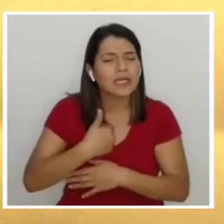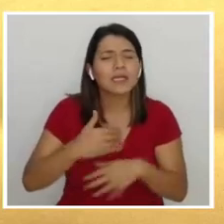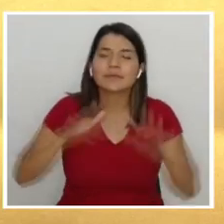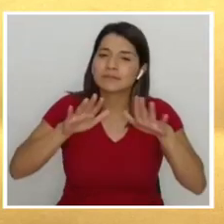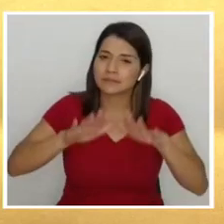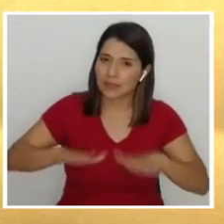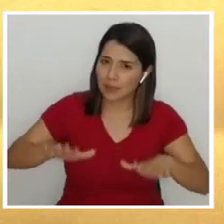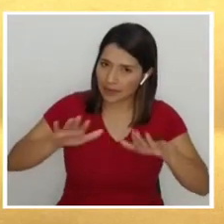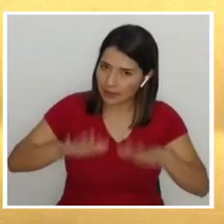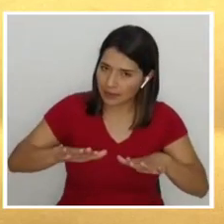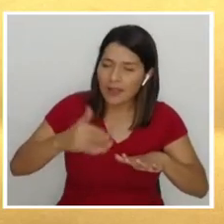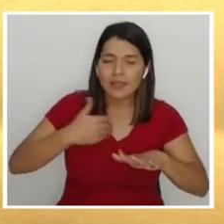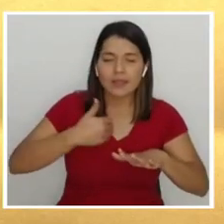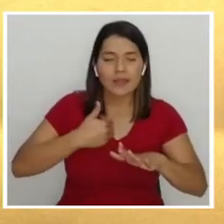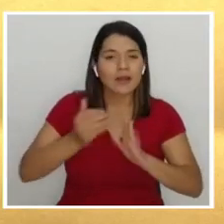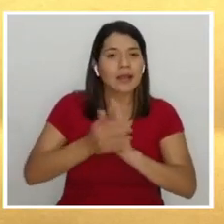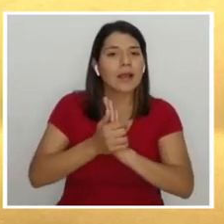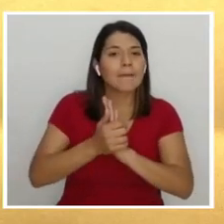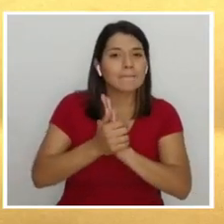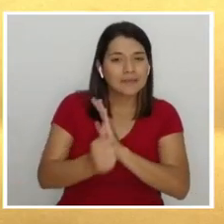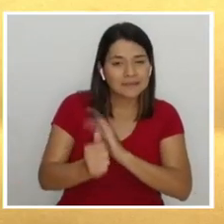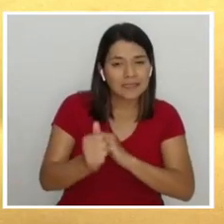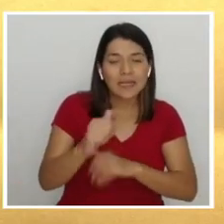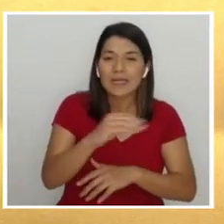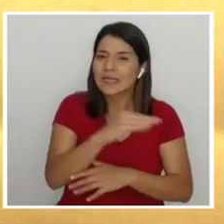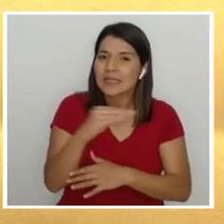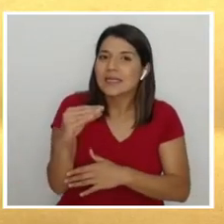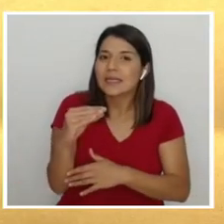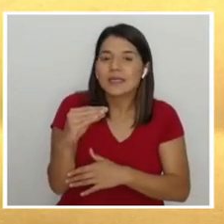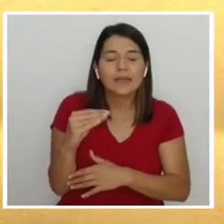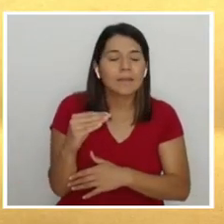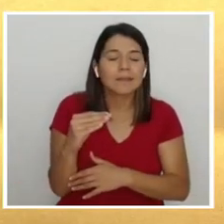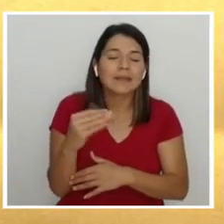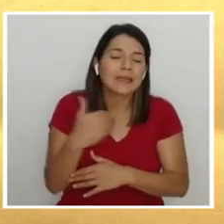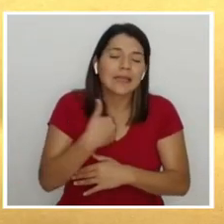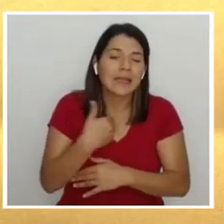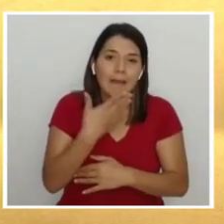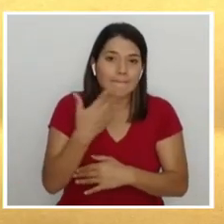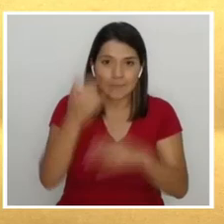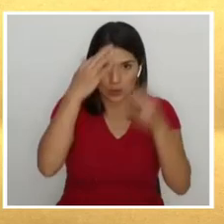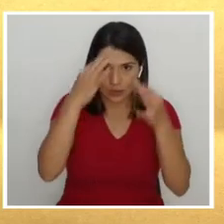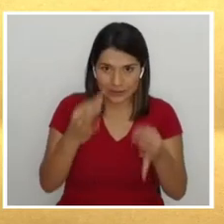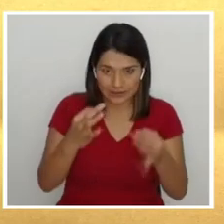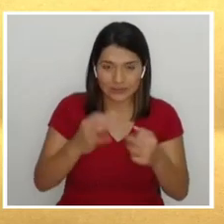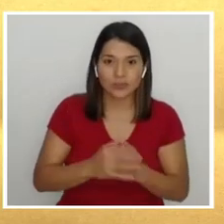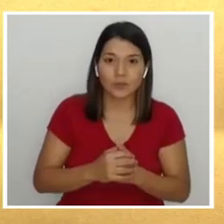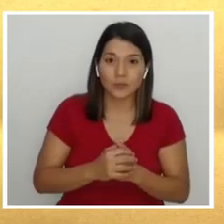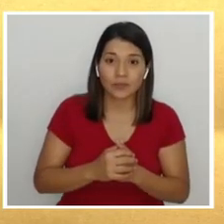capacidad y tomar las mejores decisiones. Las decisiones que tomemos